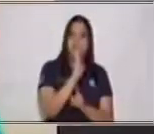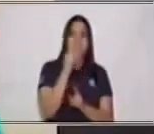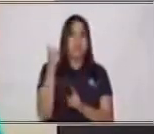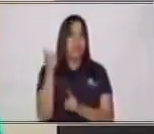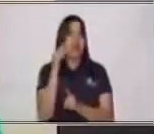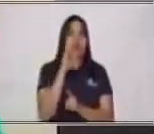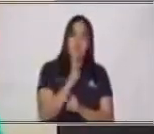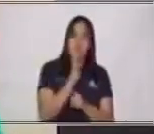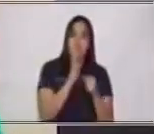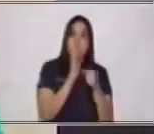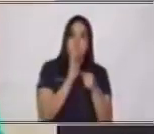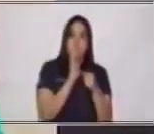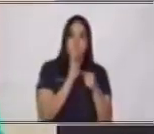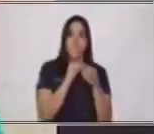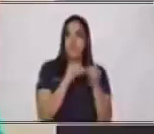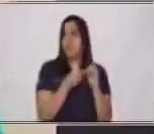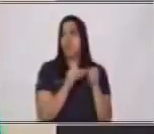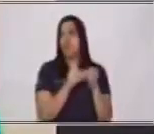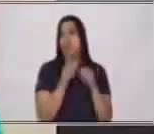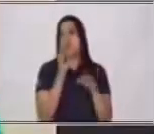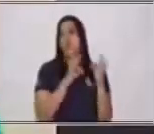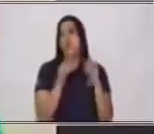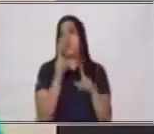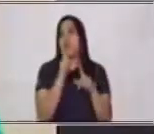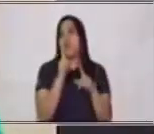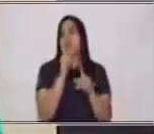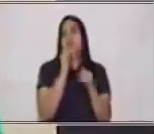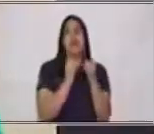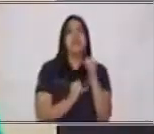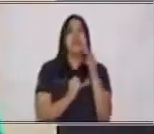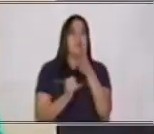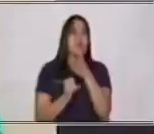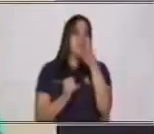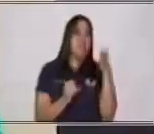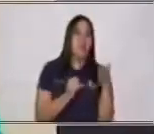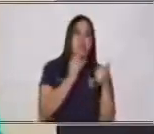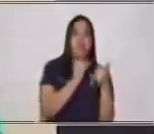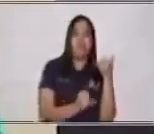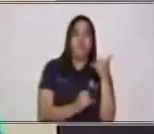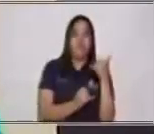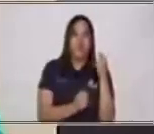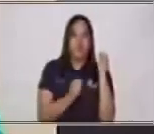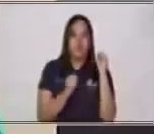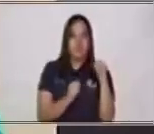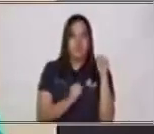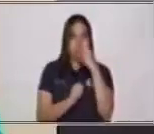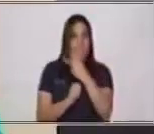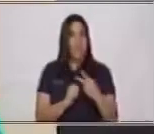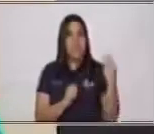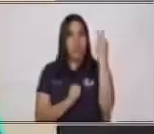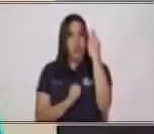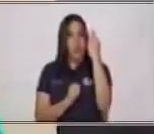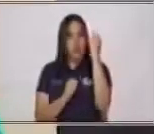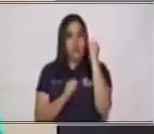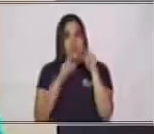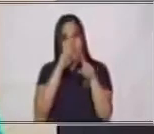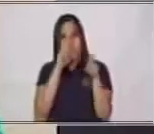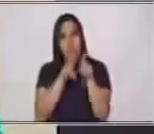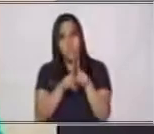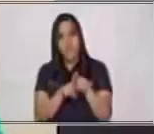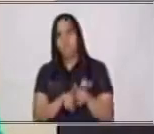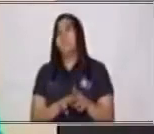nuestra segunda raíz, perdón, con exponente 1 y terminamos con esa raíz elevada al cuadrado.